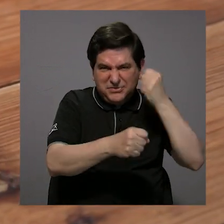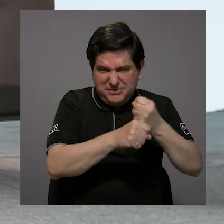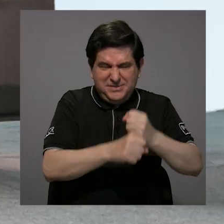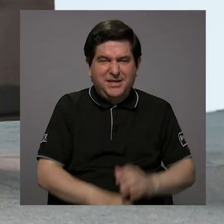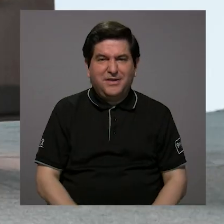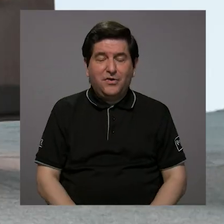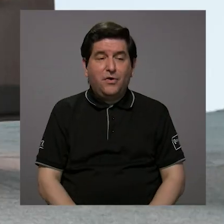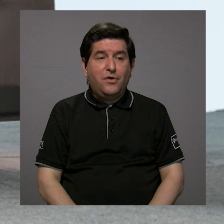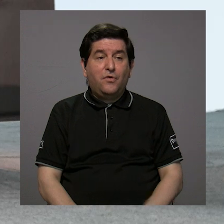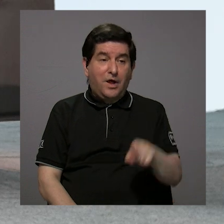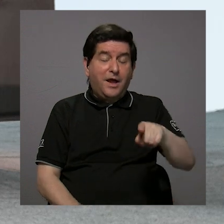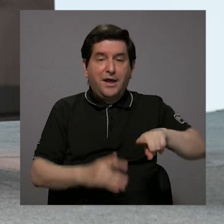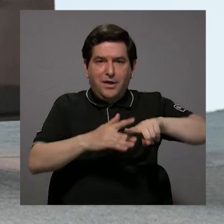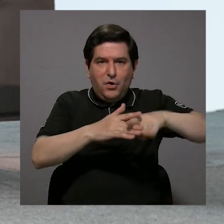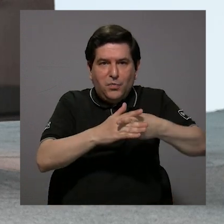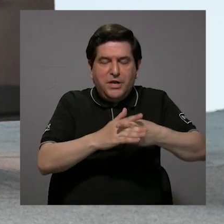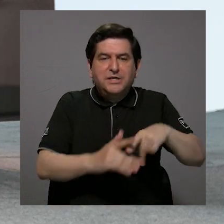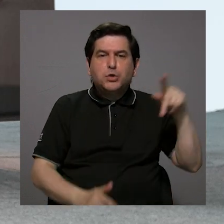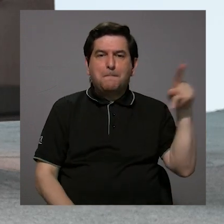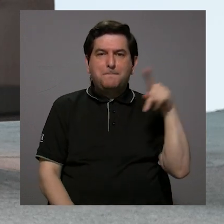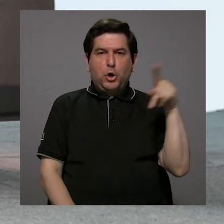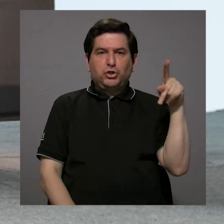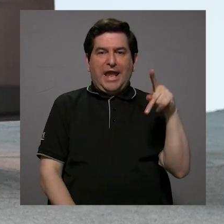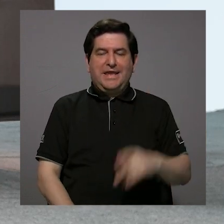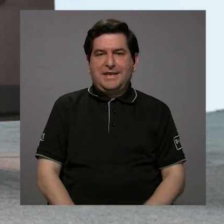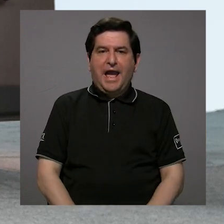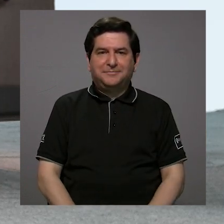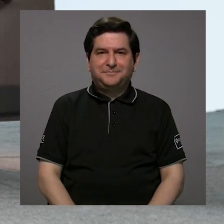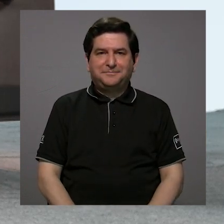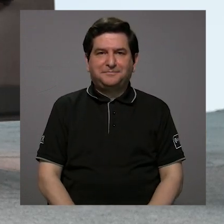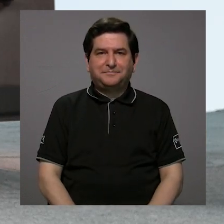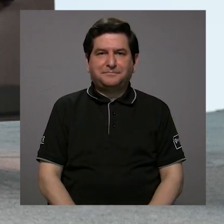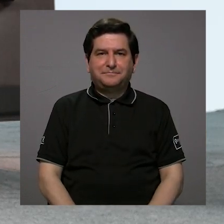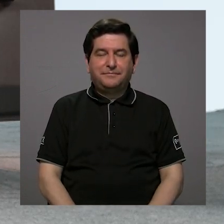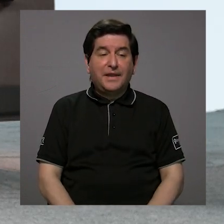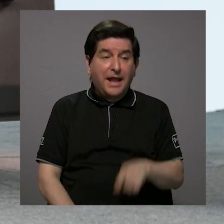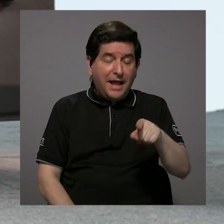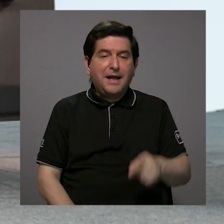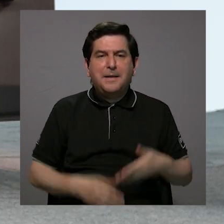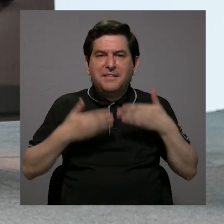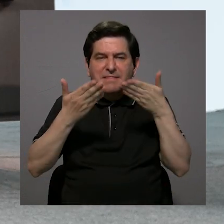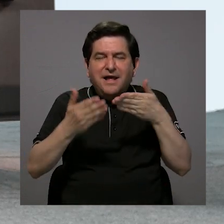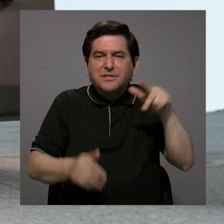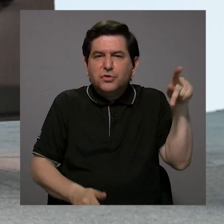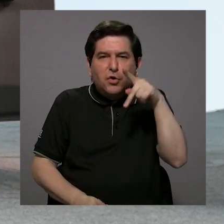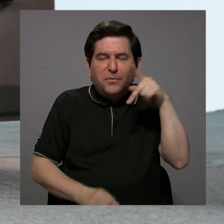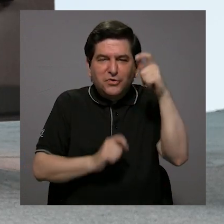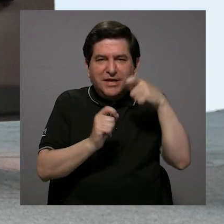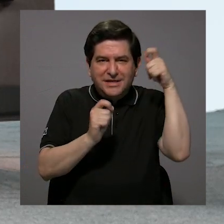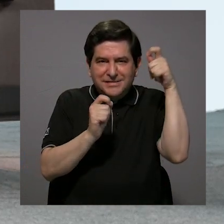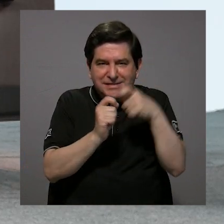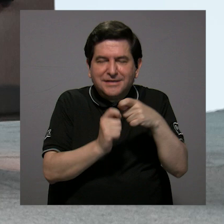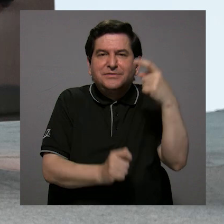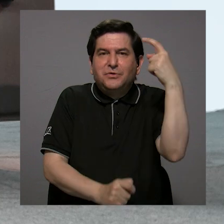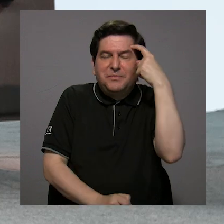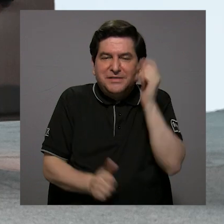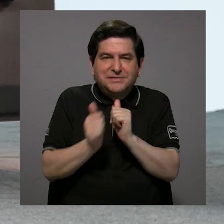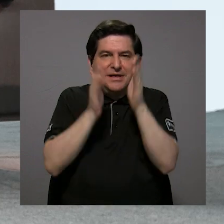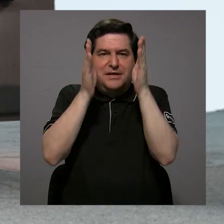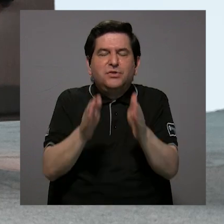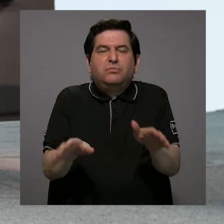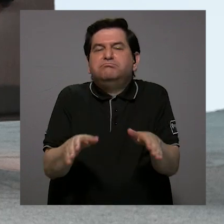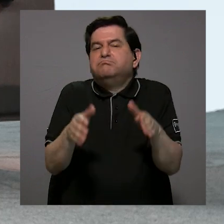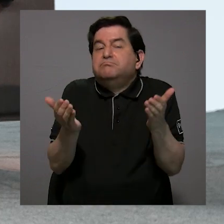siglo como fuente de proteína. ¿Qué tal es como fuente de proteína y especialmente pensando